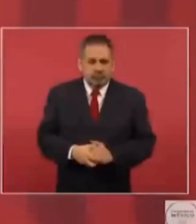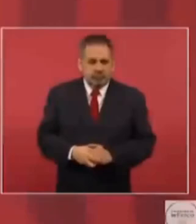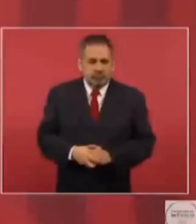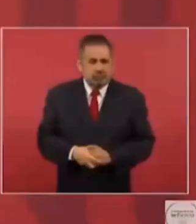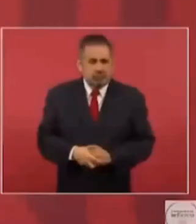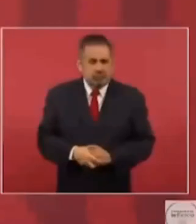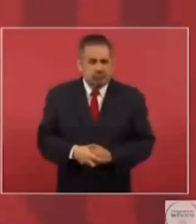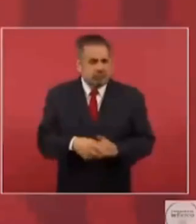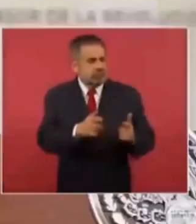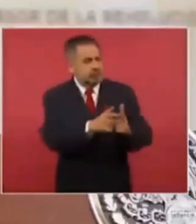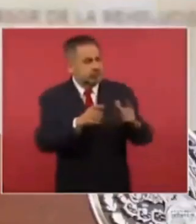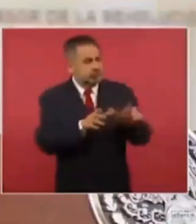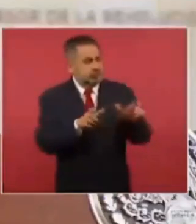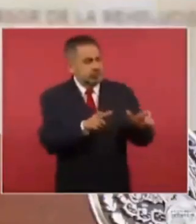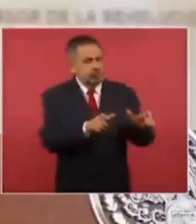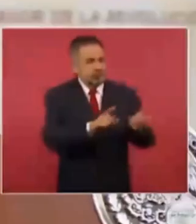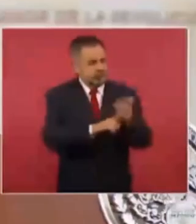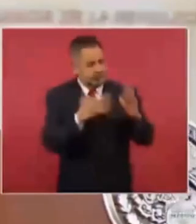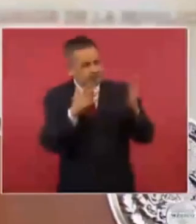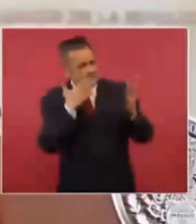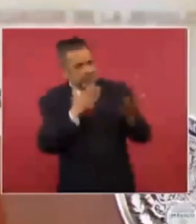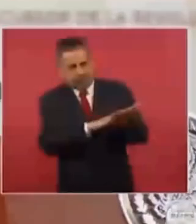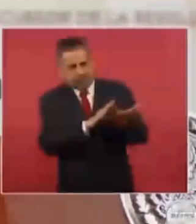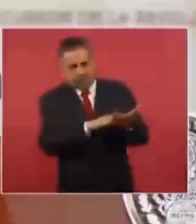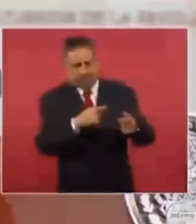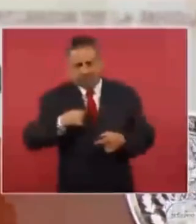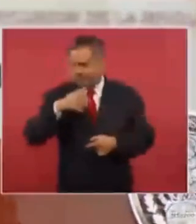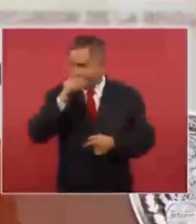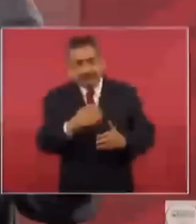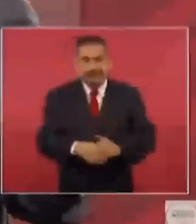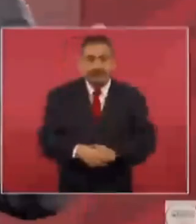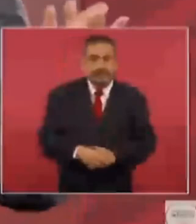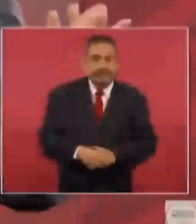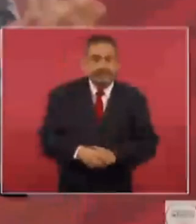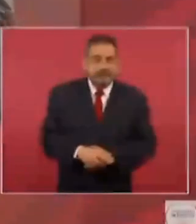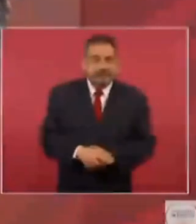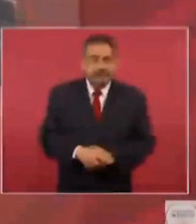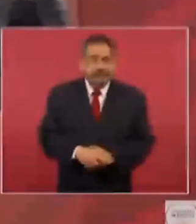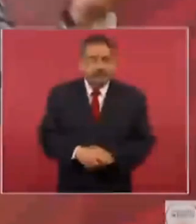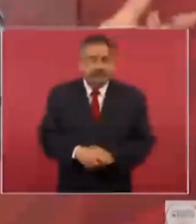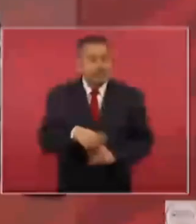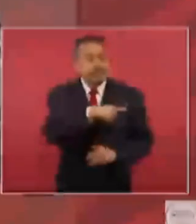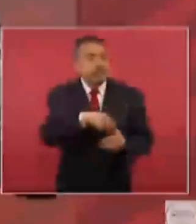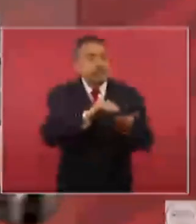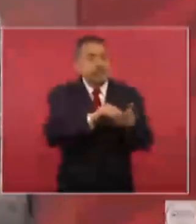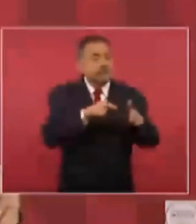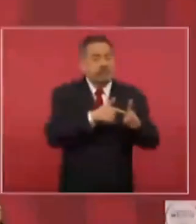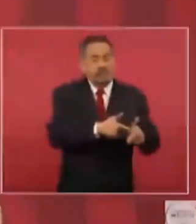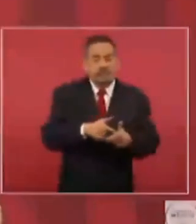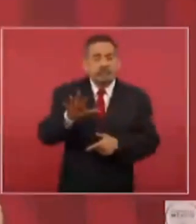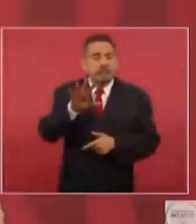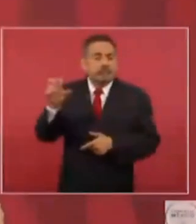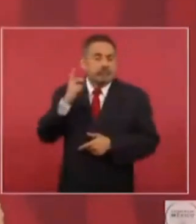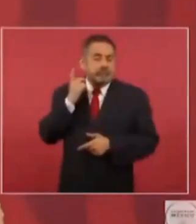por su estrategia de estar en contra de la reforma electoral. A pesar de que el pueblo de México,